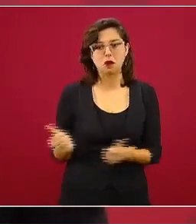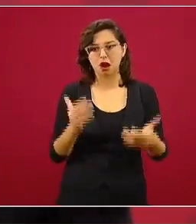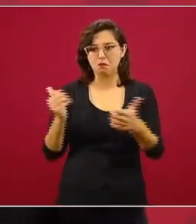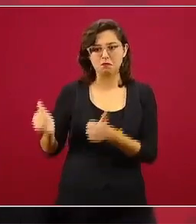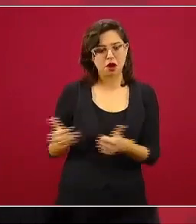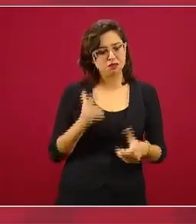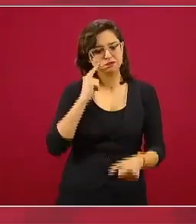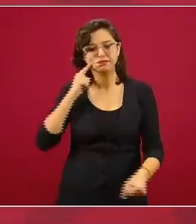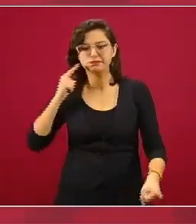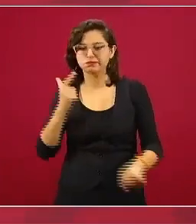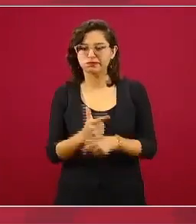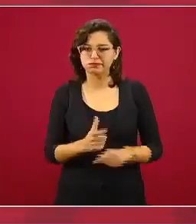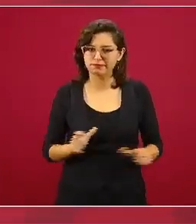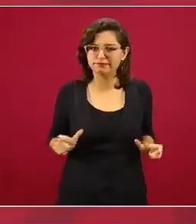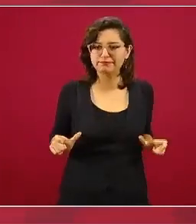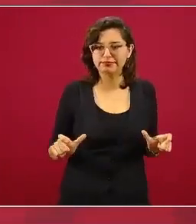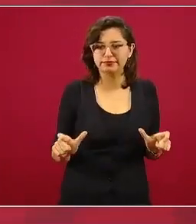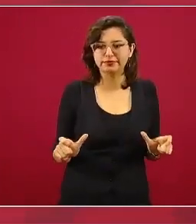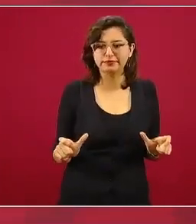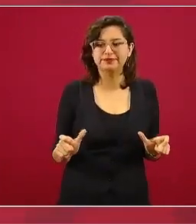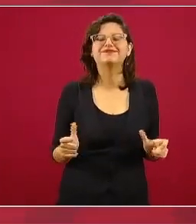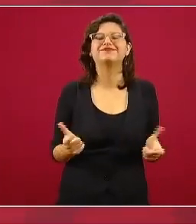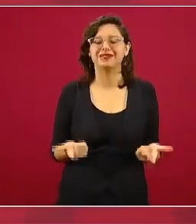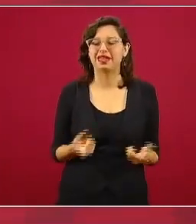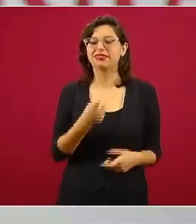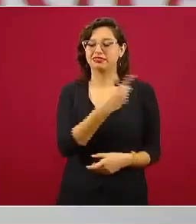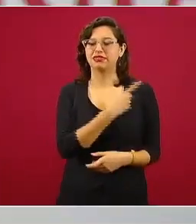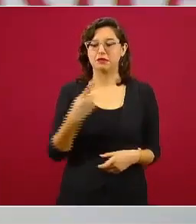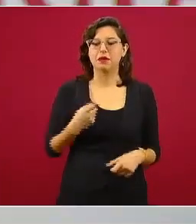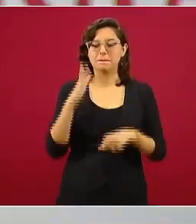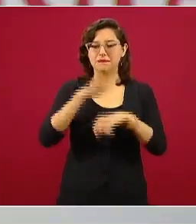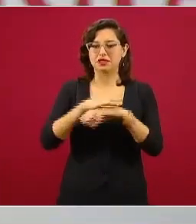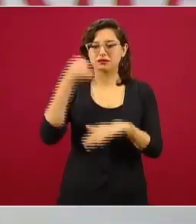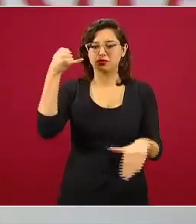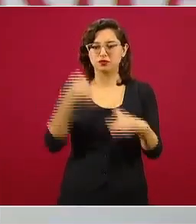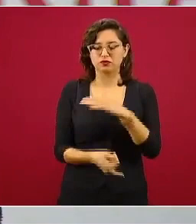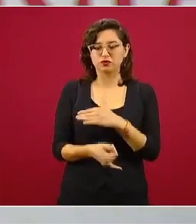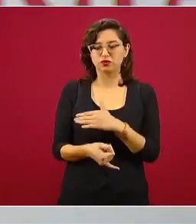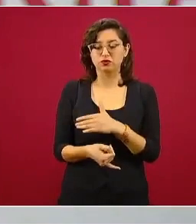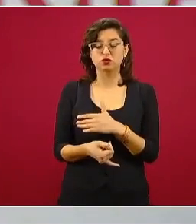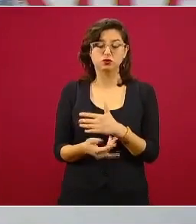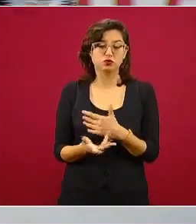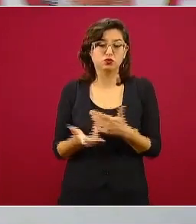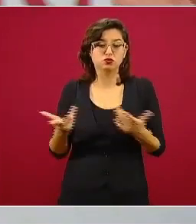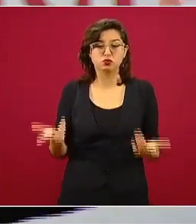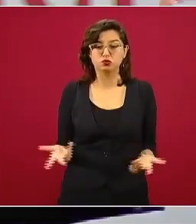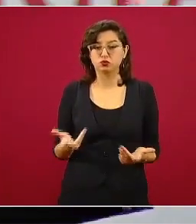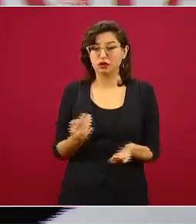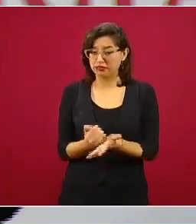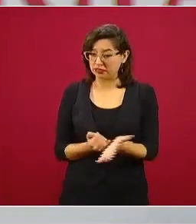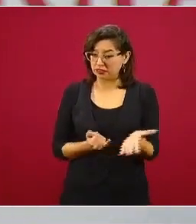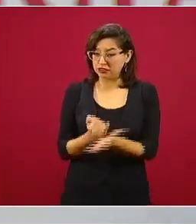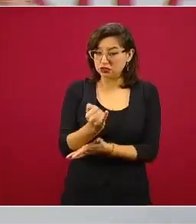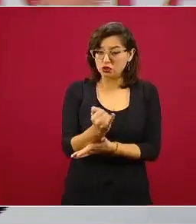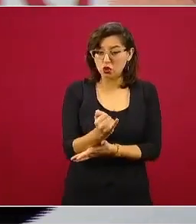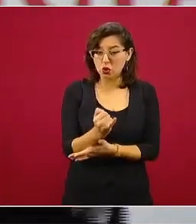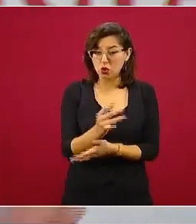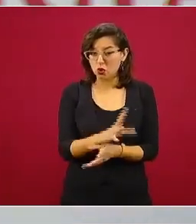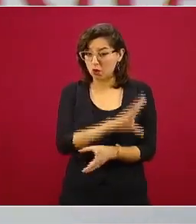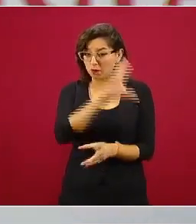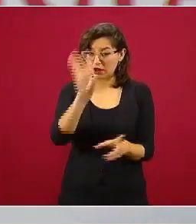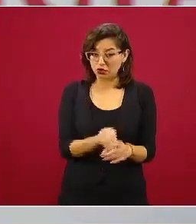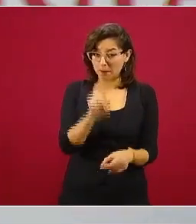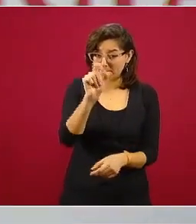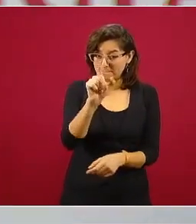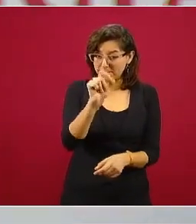importante. Entonces, sí se está trabajando en eso. Todavía no llegamos a una decisión final de todos los